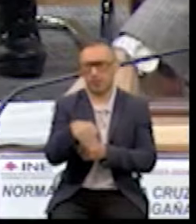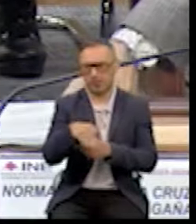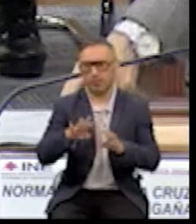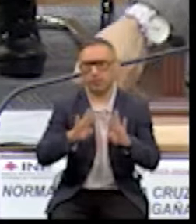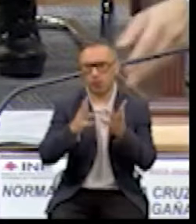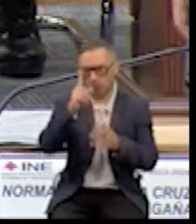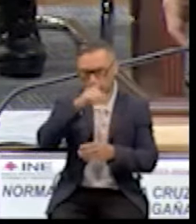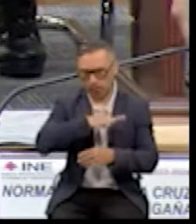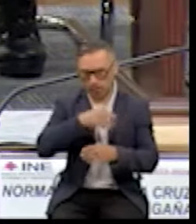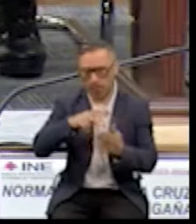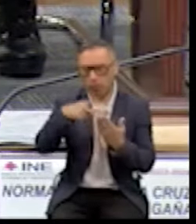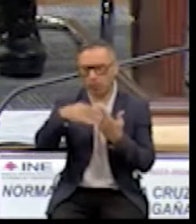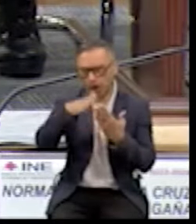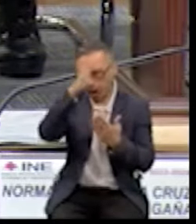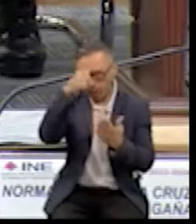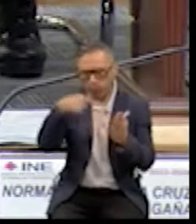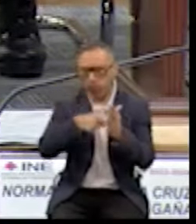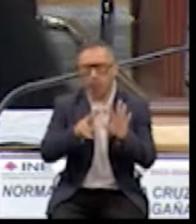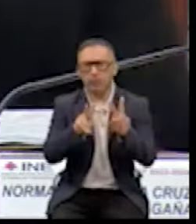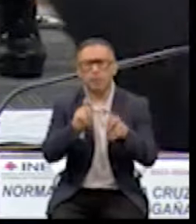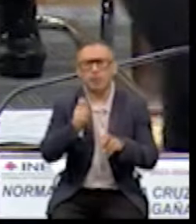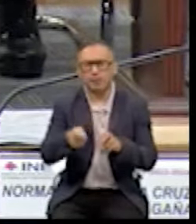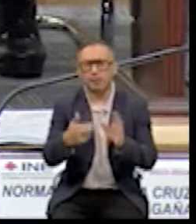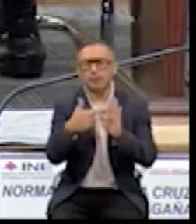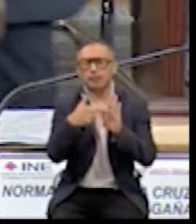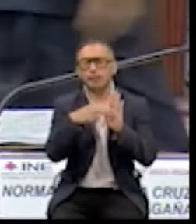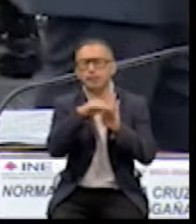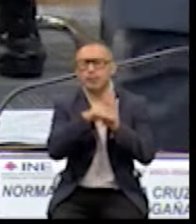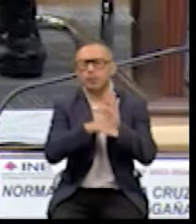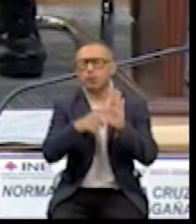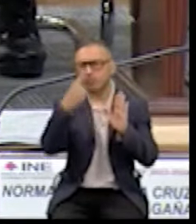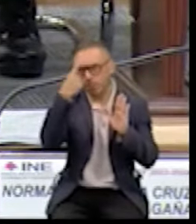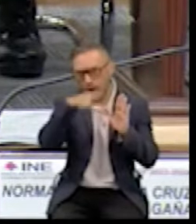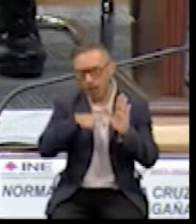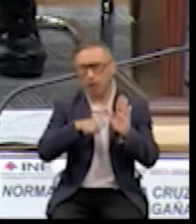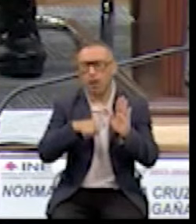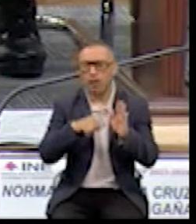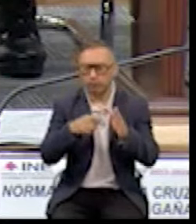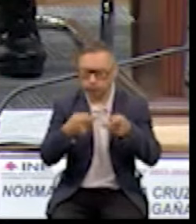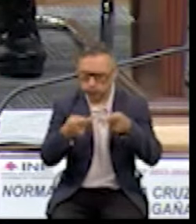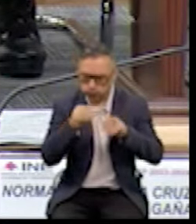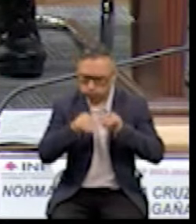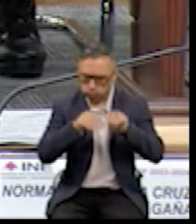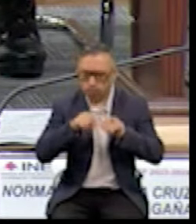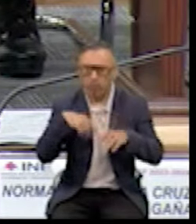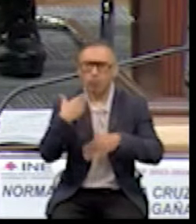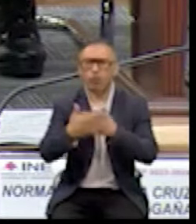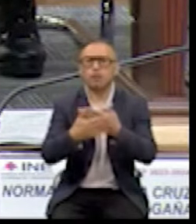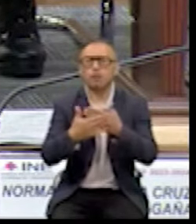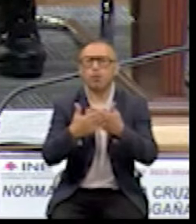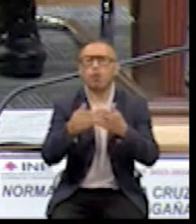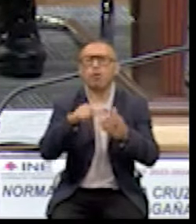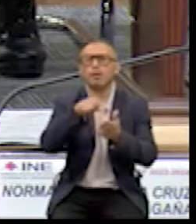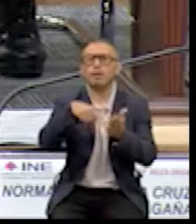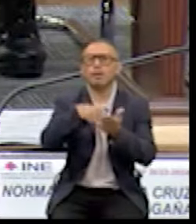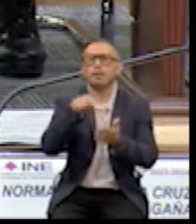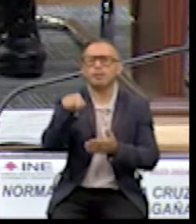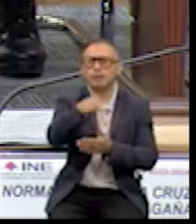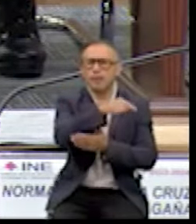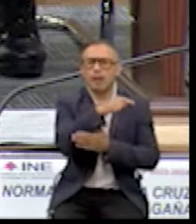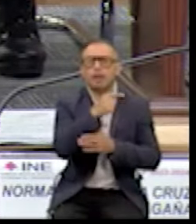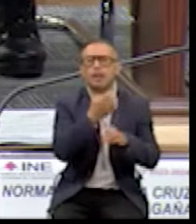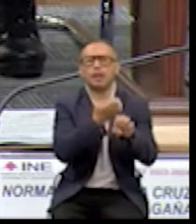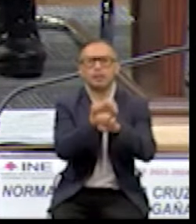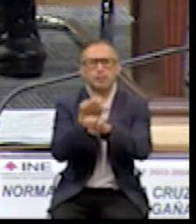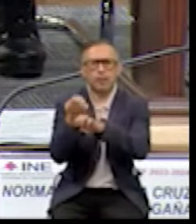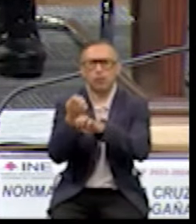que es que los partidos van a poder empezar a difundir spots en radio y televisión anunciando a sus candidatas. Esa es la única